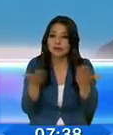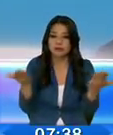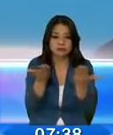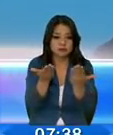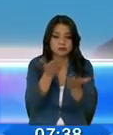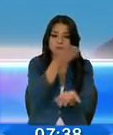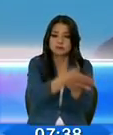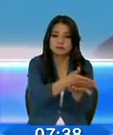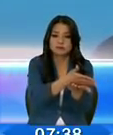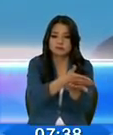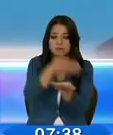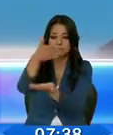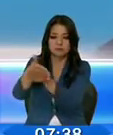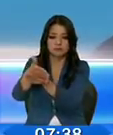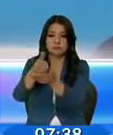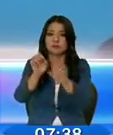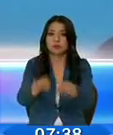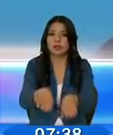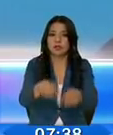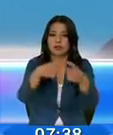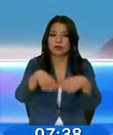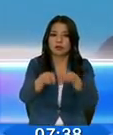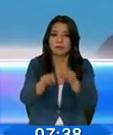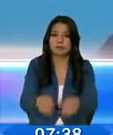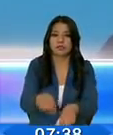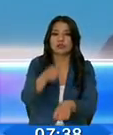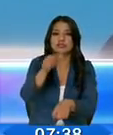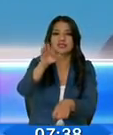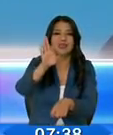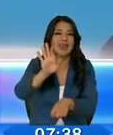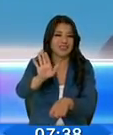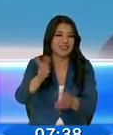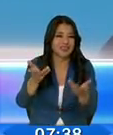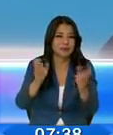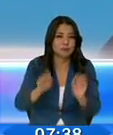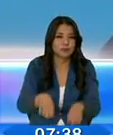de nulidad que prevé el convenio CIADI.